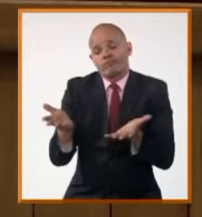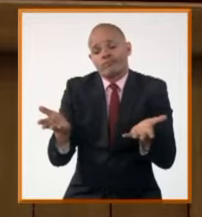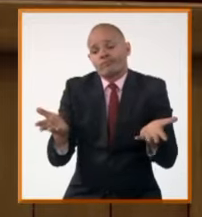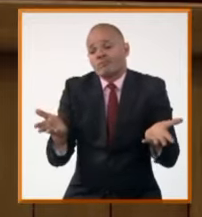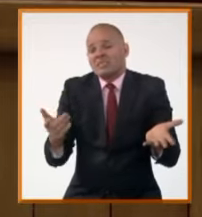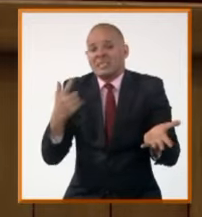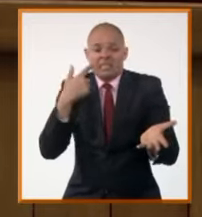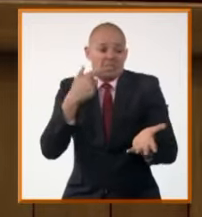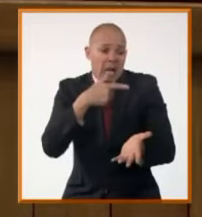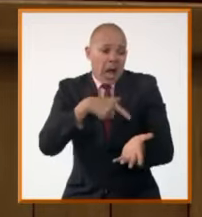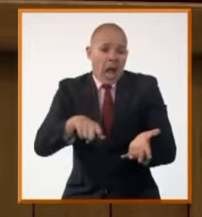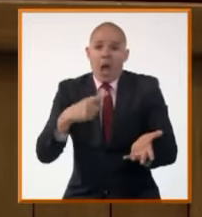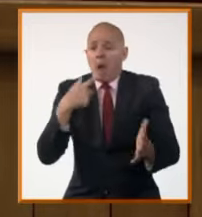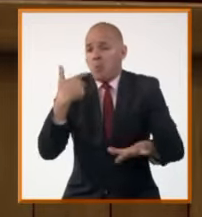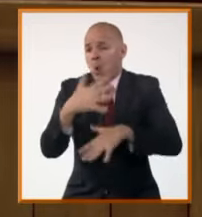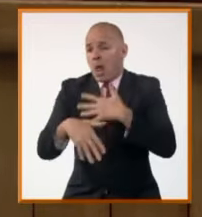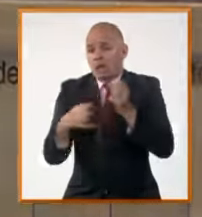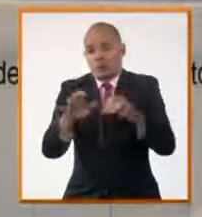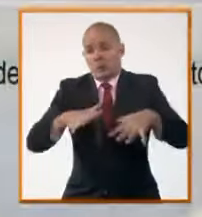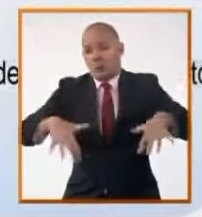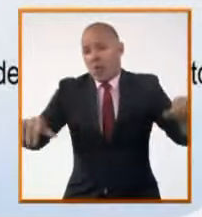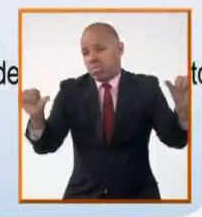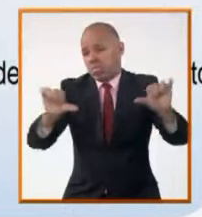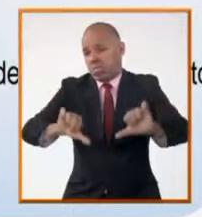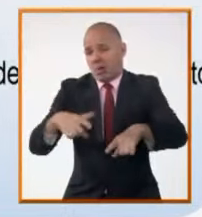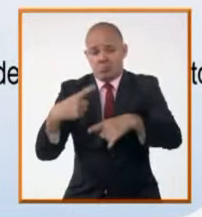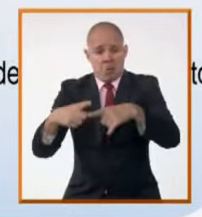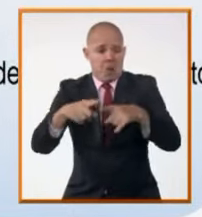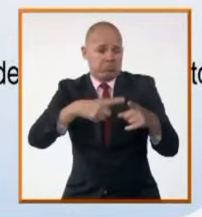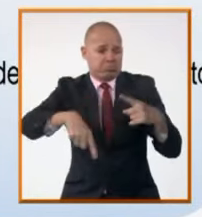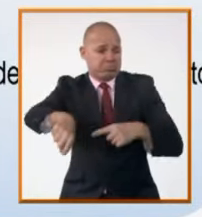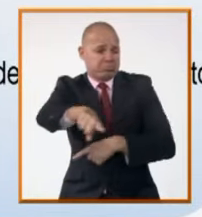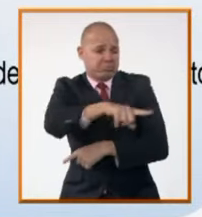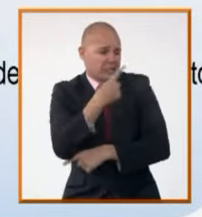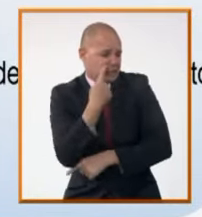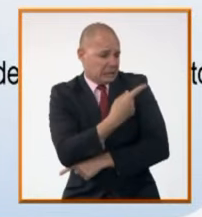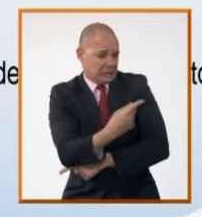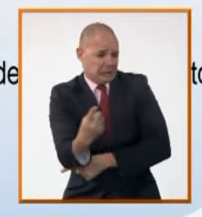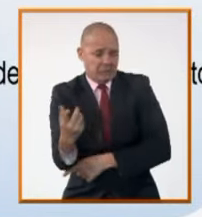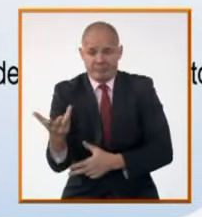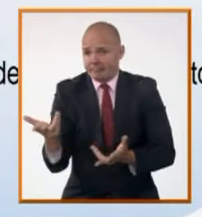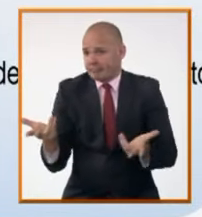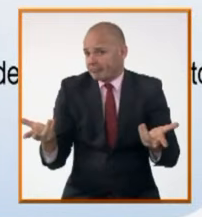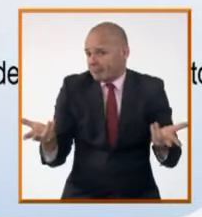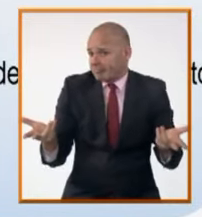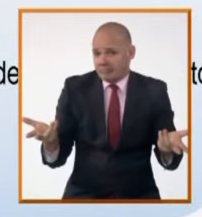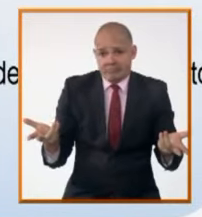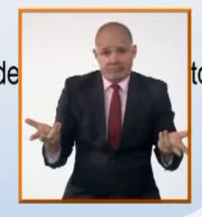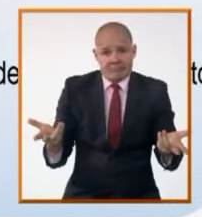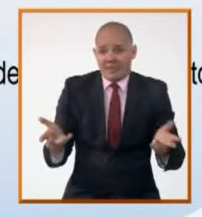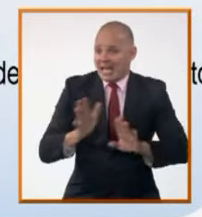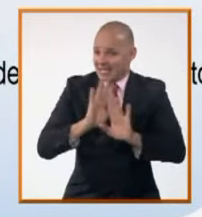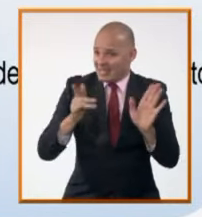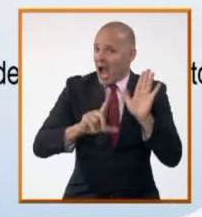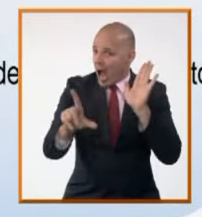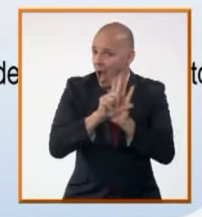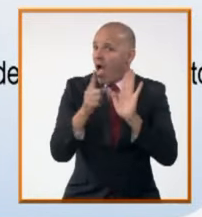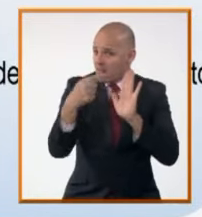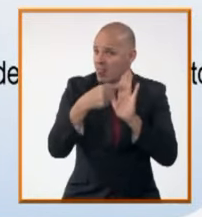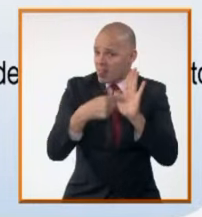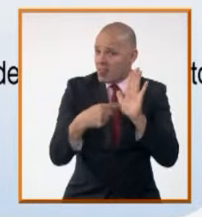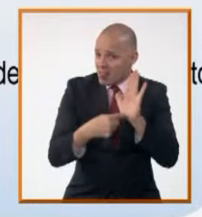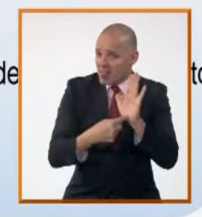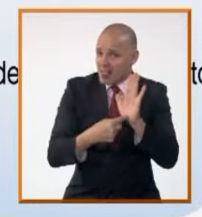distorsiones que violan la institucionalidad, las regulaciones establecidas en el país, a veces sin que